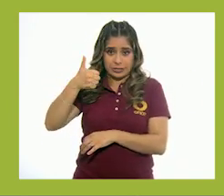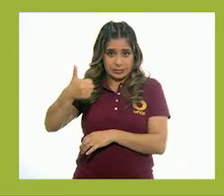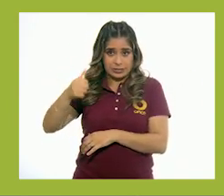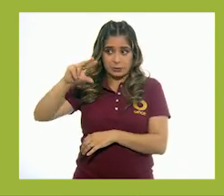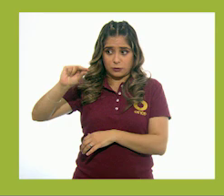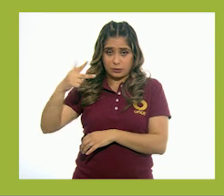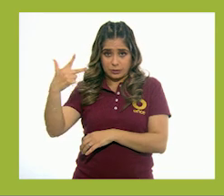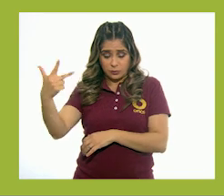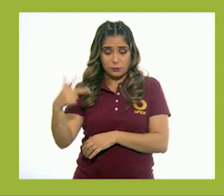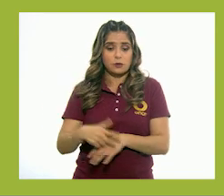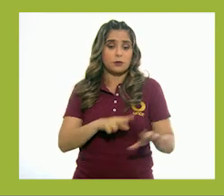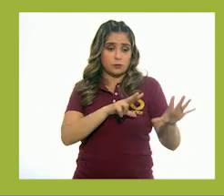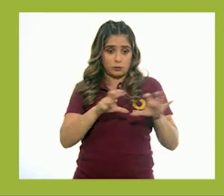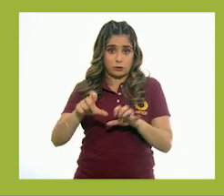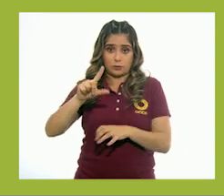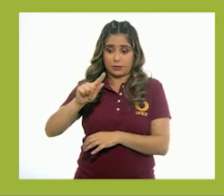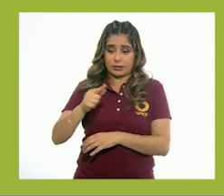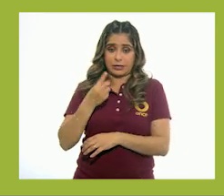800-288-6688 y